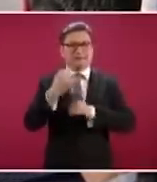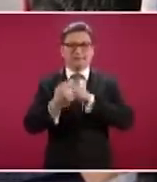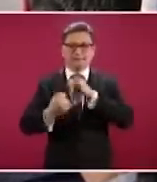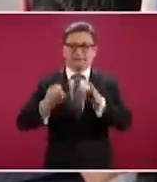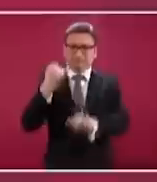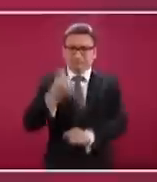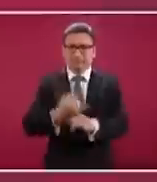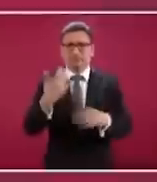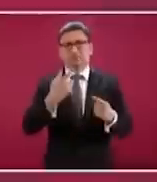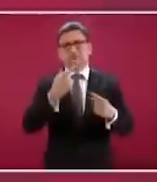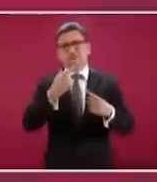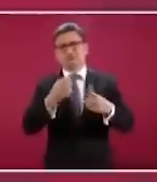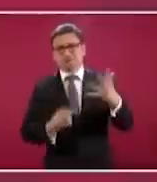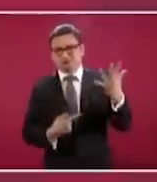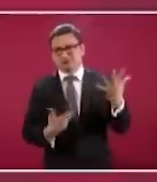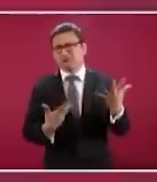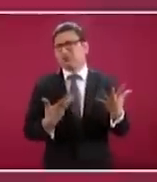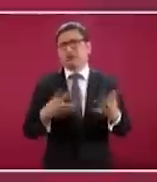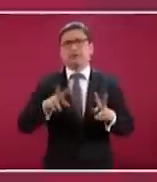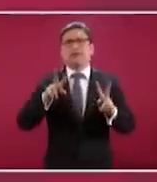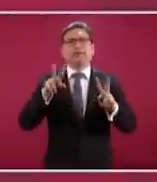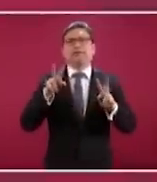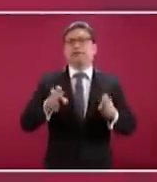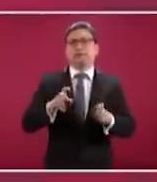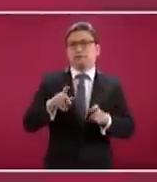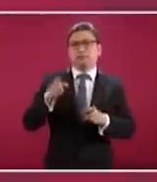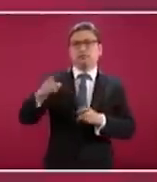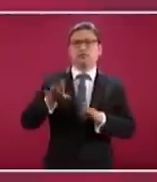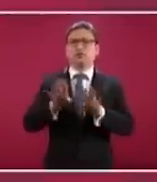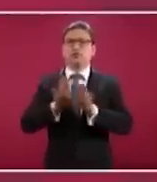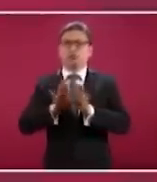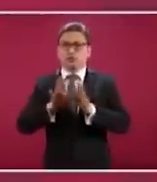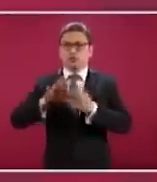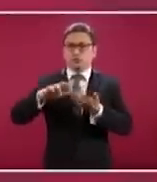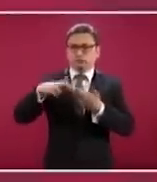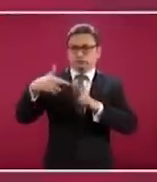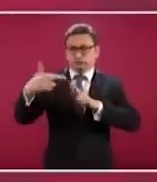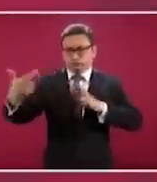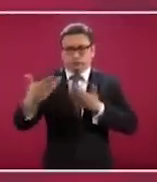internacionales, sobre la política diplomática